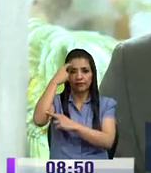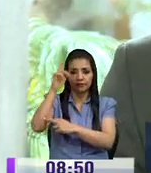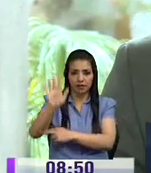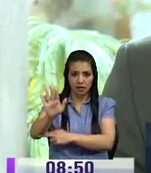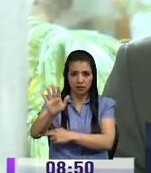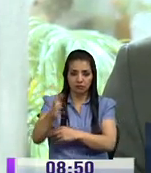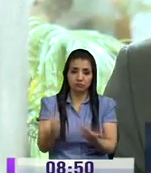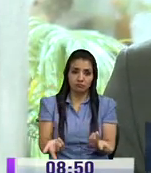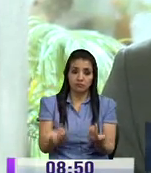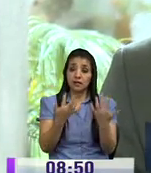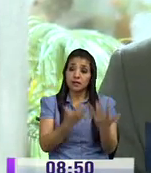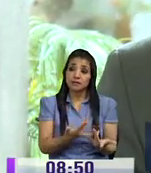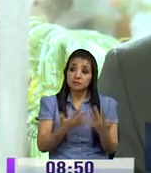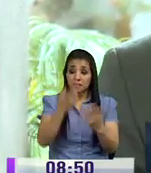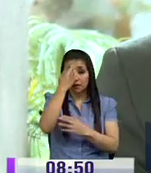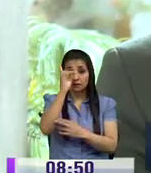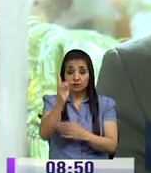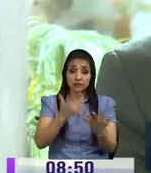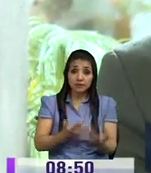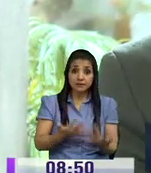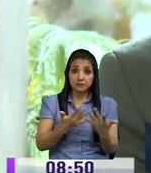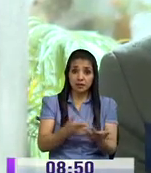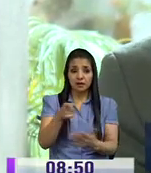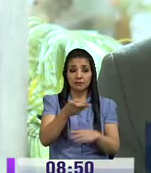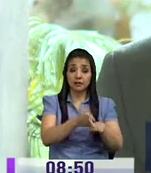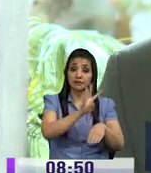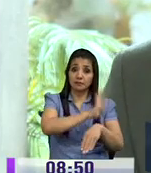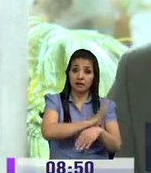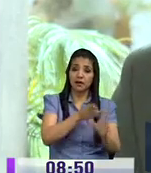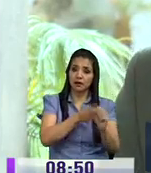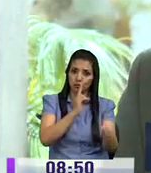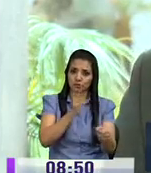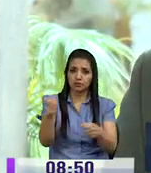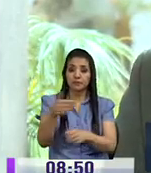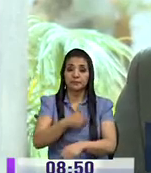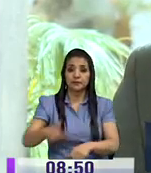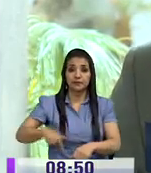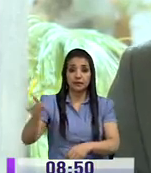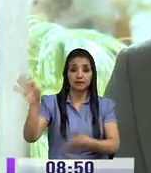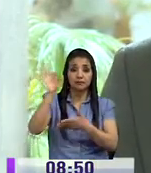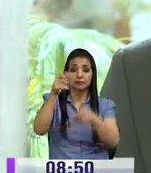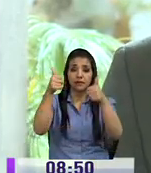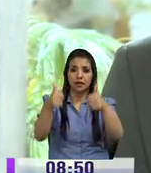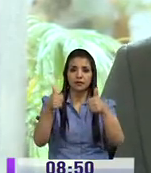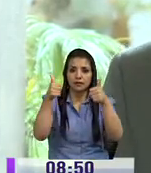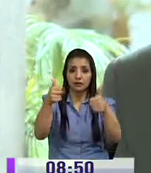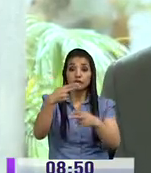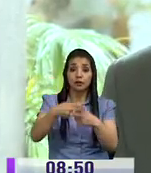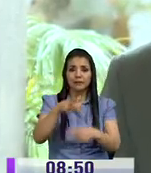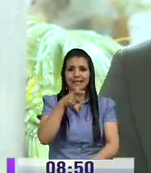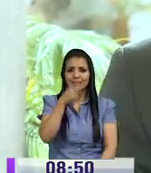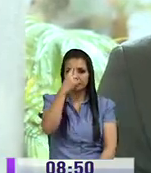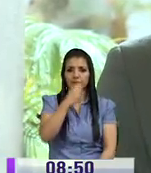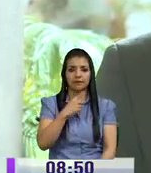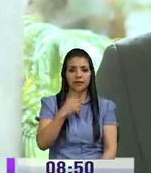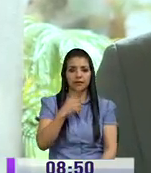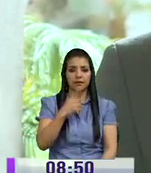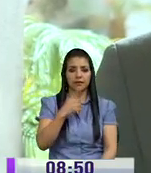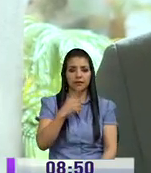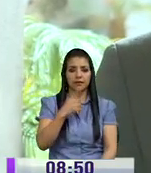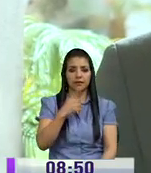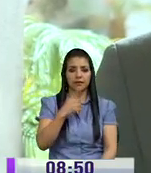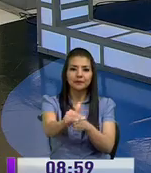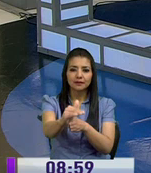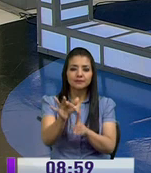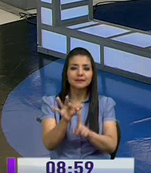Y mientras se tomen las decisiones del caso, tanto la Asamblea con la renuncia como el presidente con la terna, no podemos hablar ni de perfiles ni de personas.